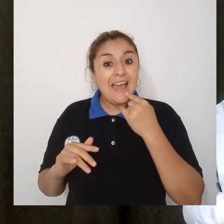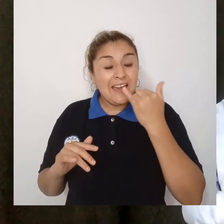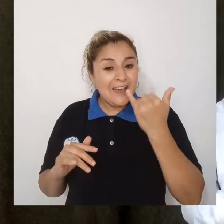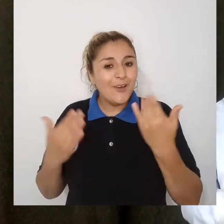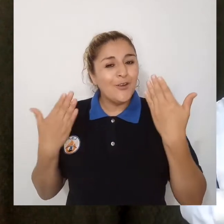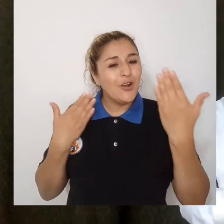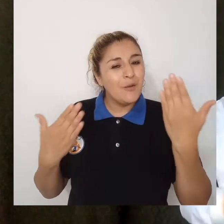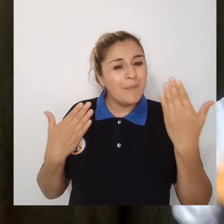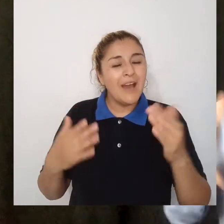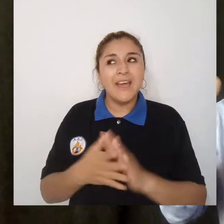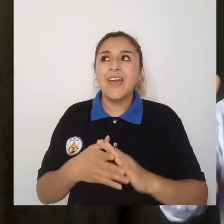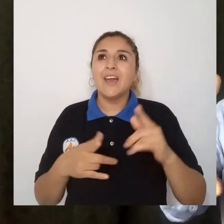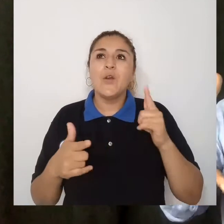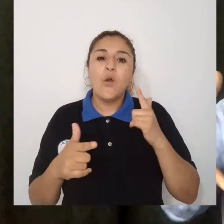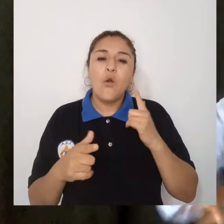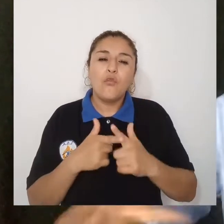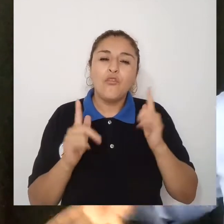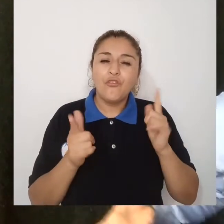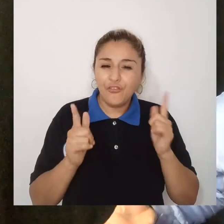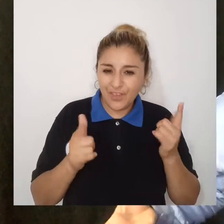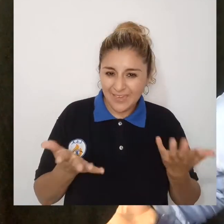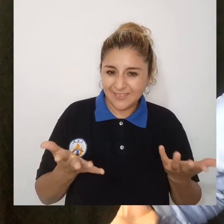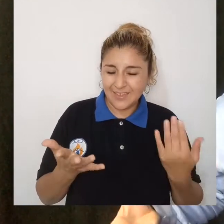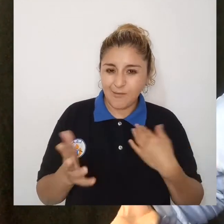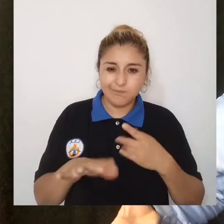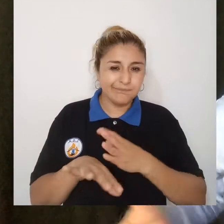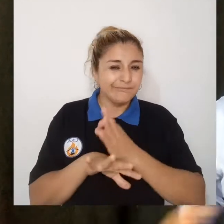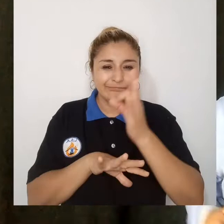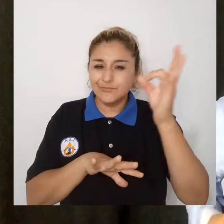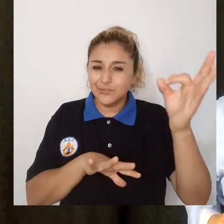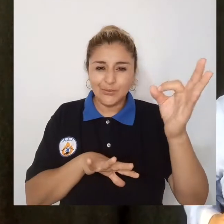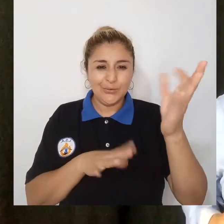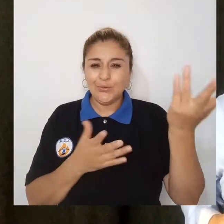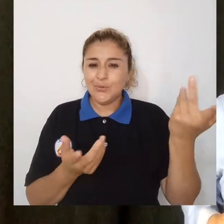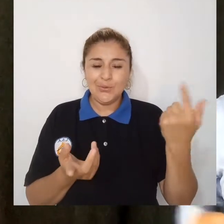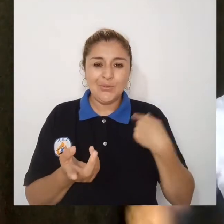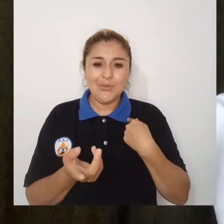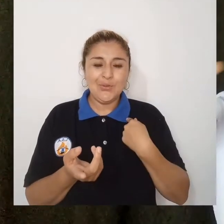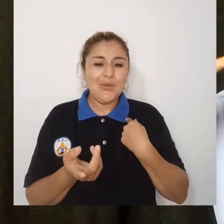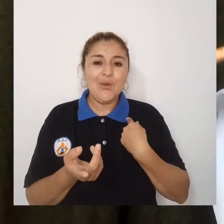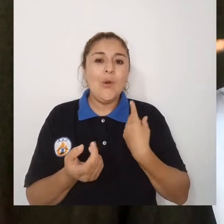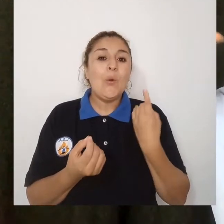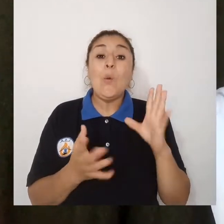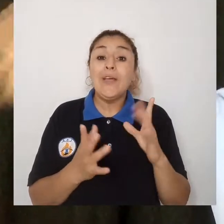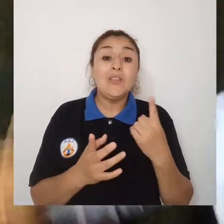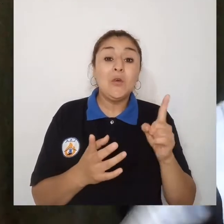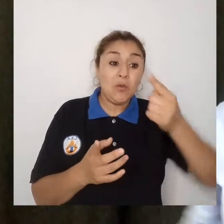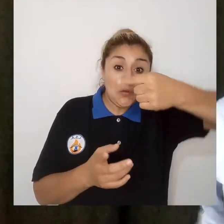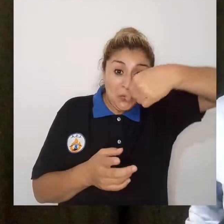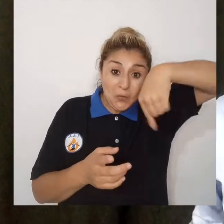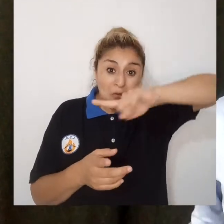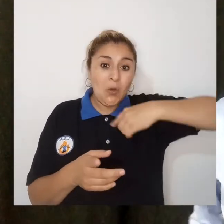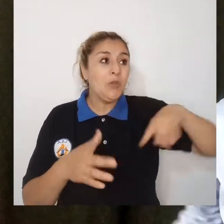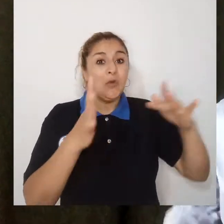cristo este adelanto de que vivimos acá nosotros en la tierra de lo que será en el futuro la unión completa no